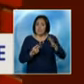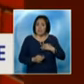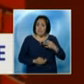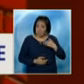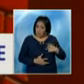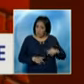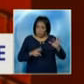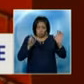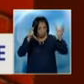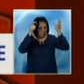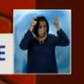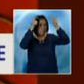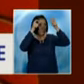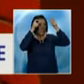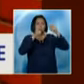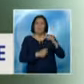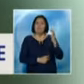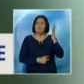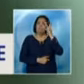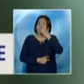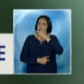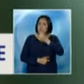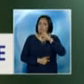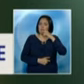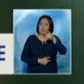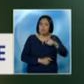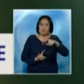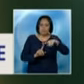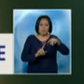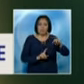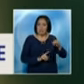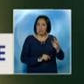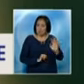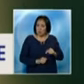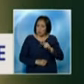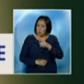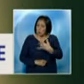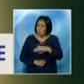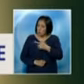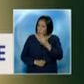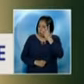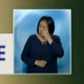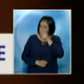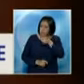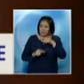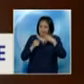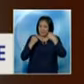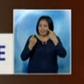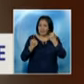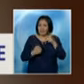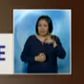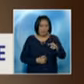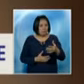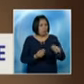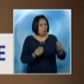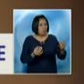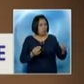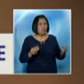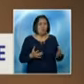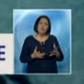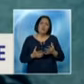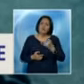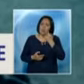en la mujer más hermosa en Tingo María. Siempre destacó por su hermosura y gran sonrisa. Pretendientes